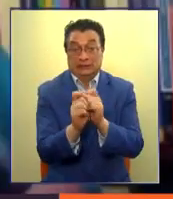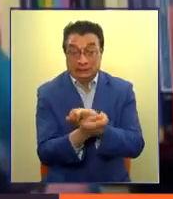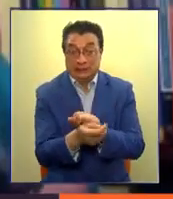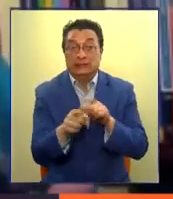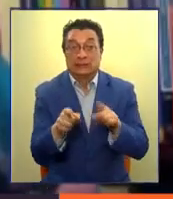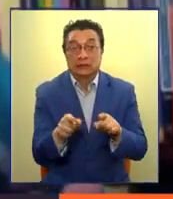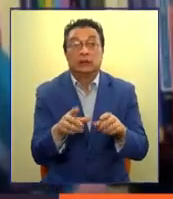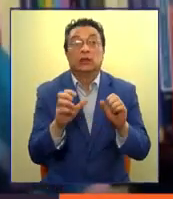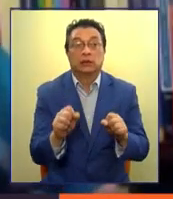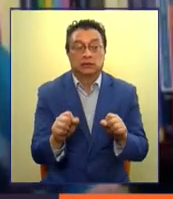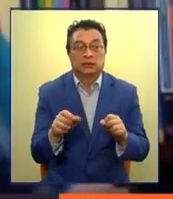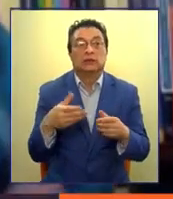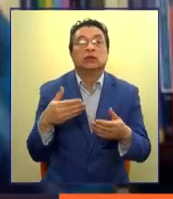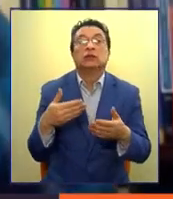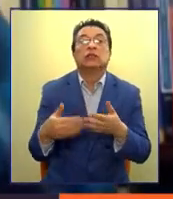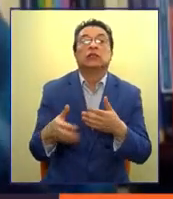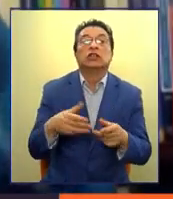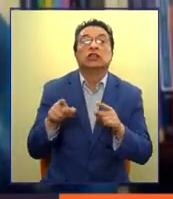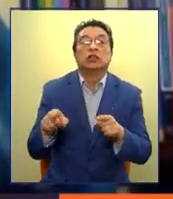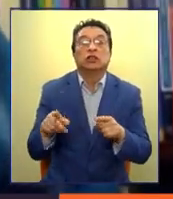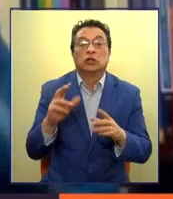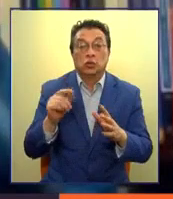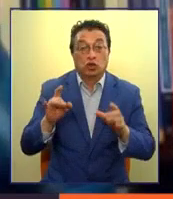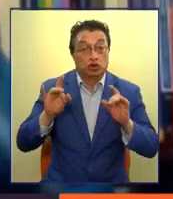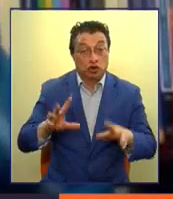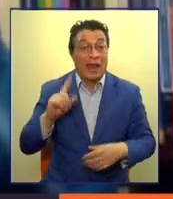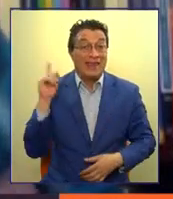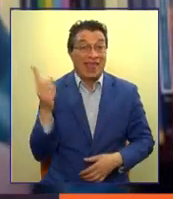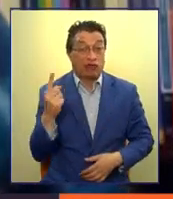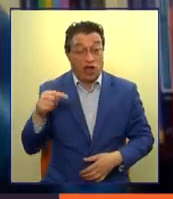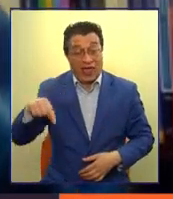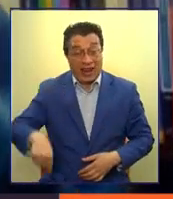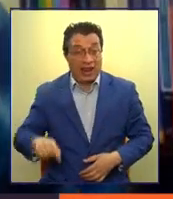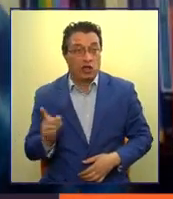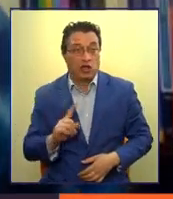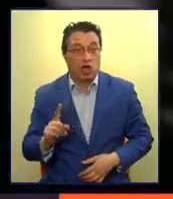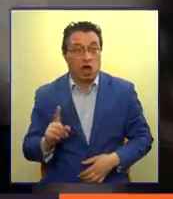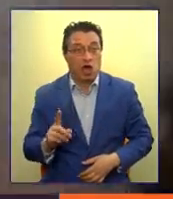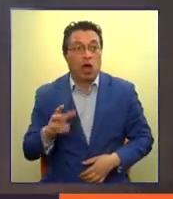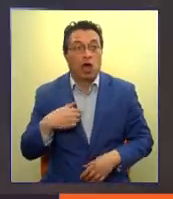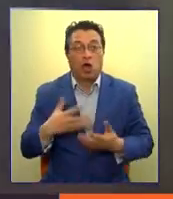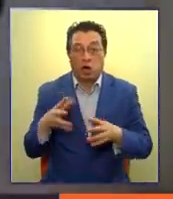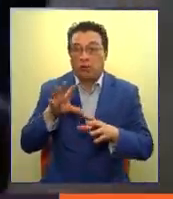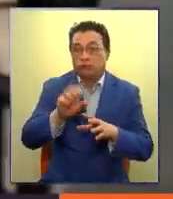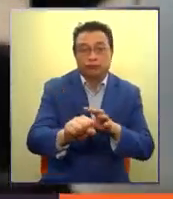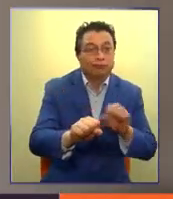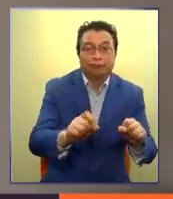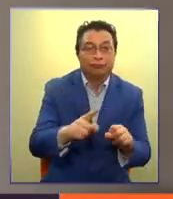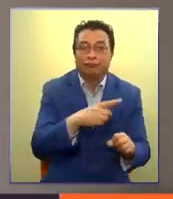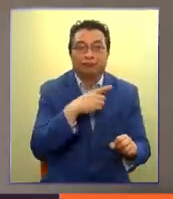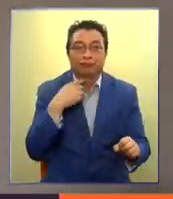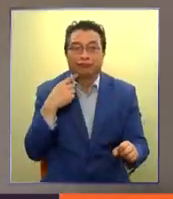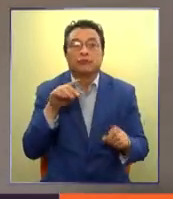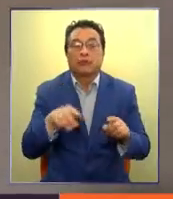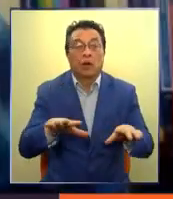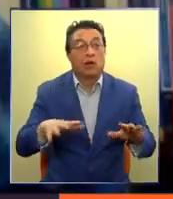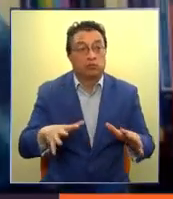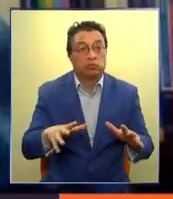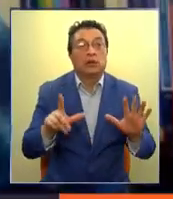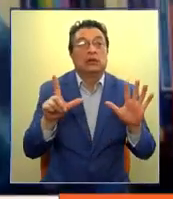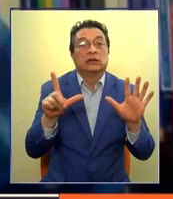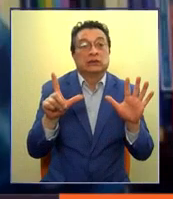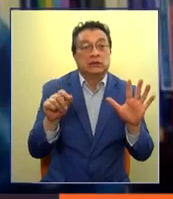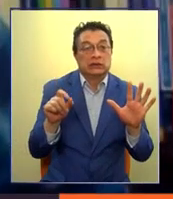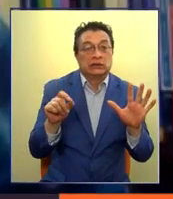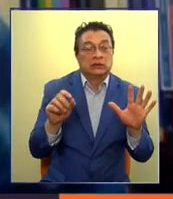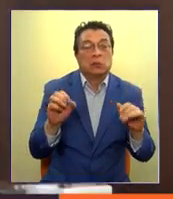de procedencia no nacional, es decir, por lo tanto, no trazable, estaríamos hablando probablemente un